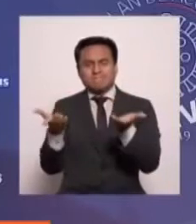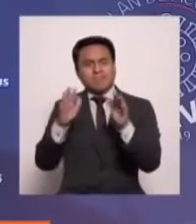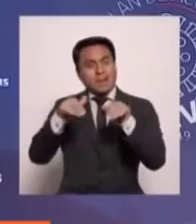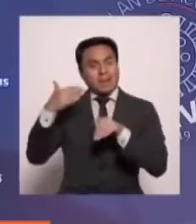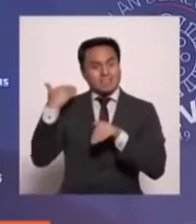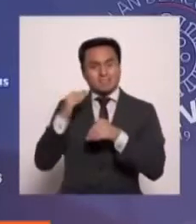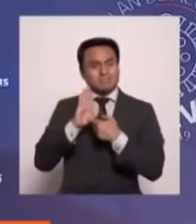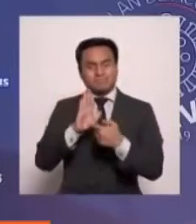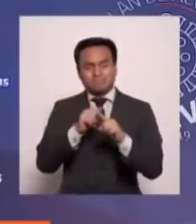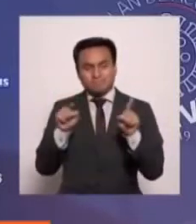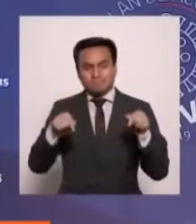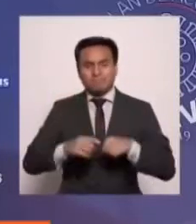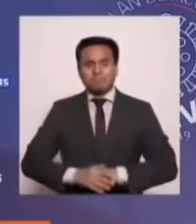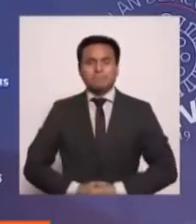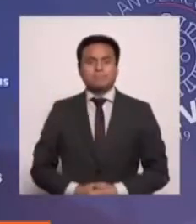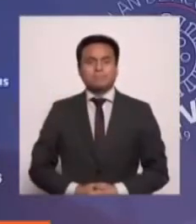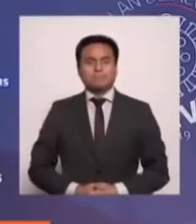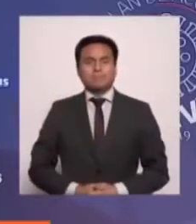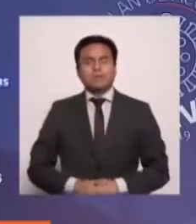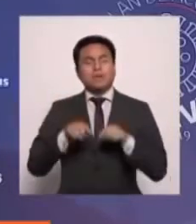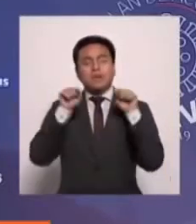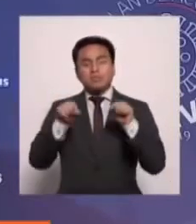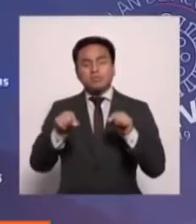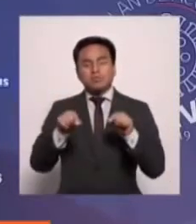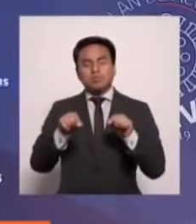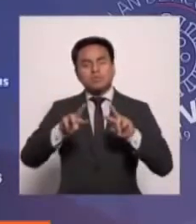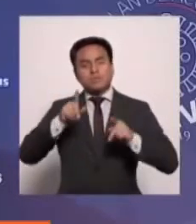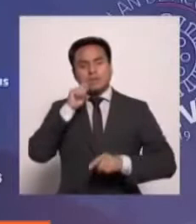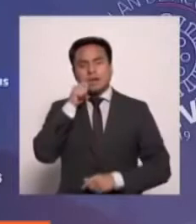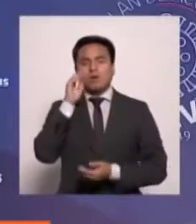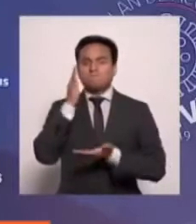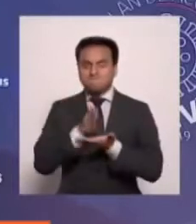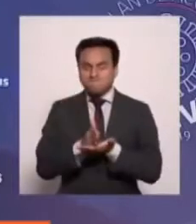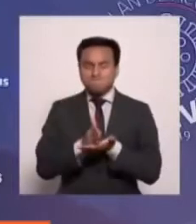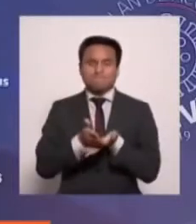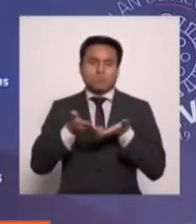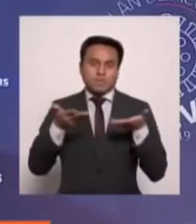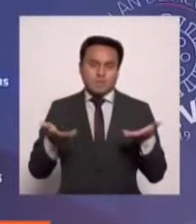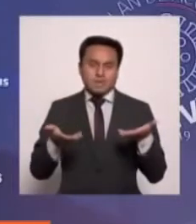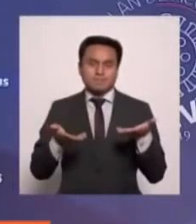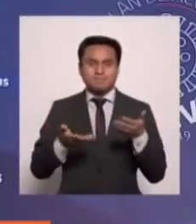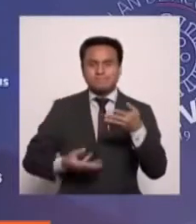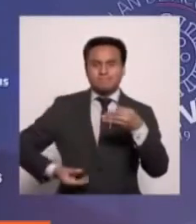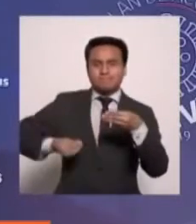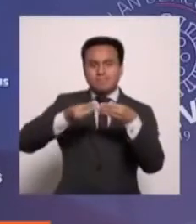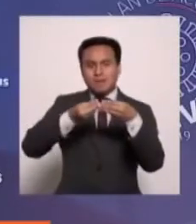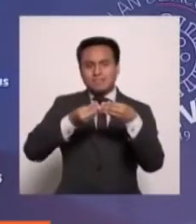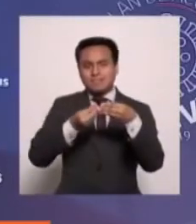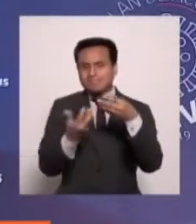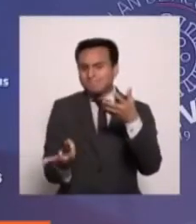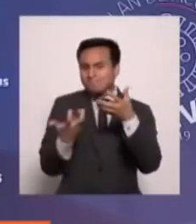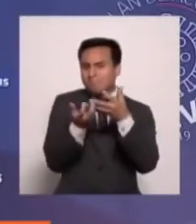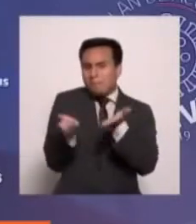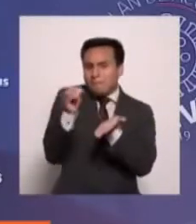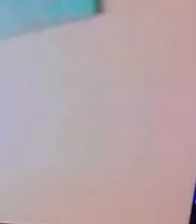gente, no se ve como una acatación full aquí. Gonzalo, comentame un